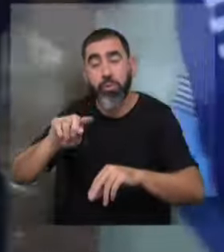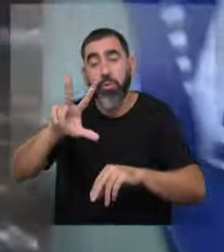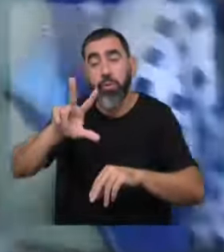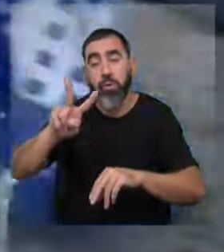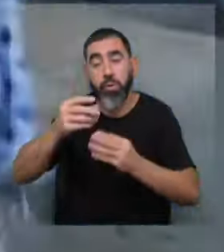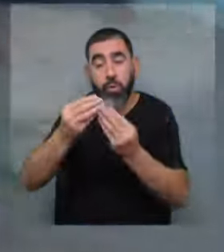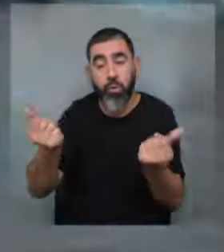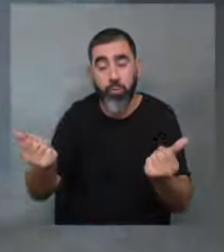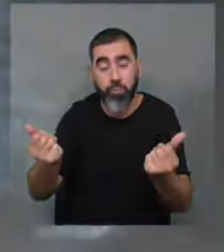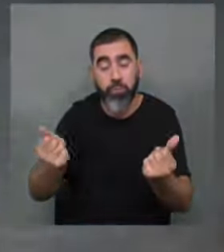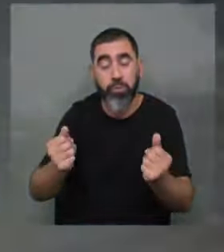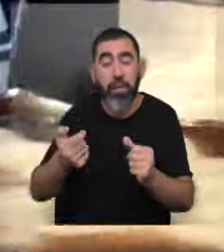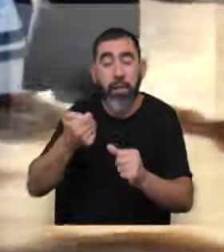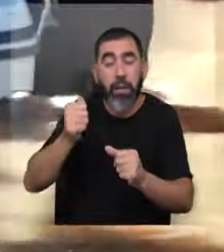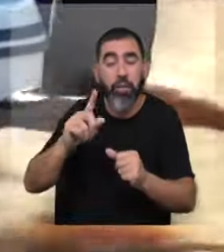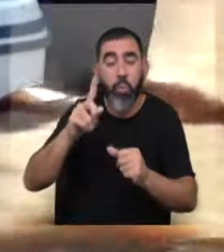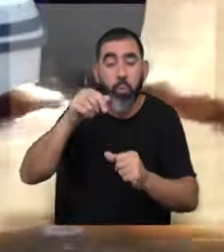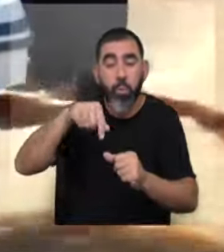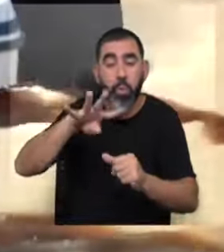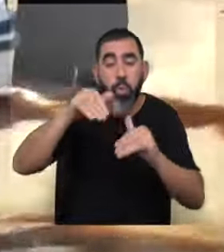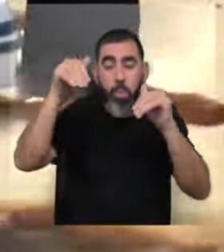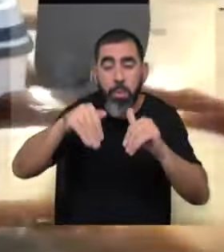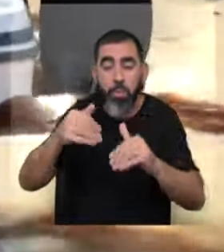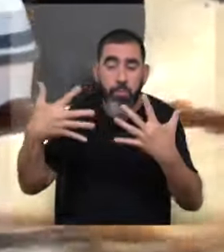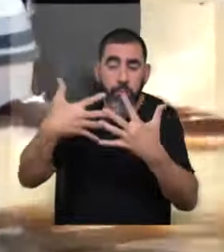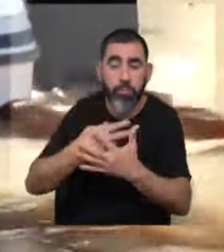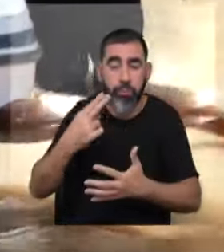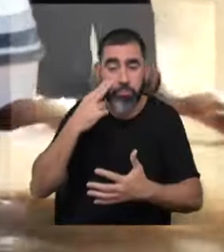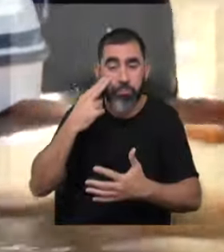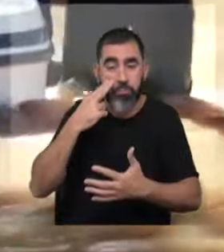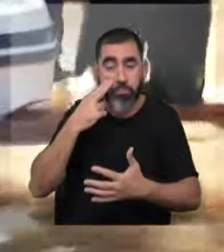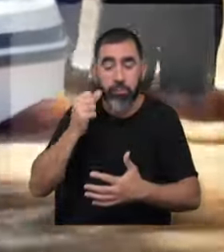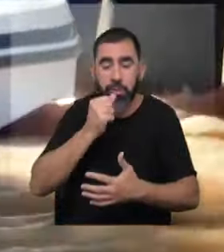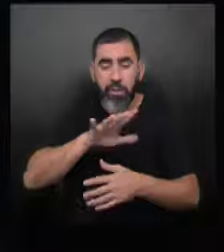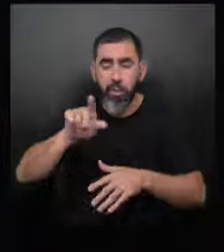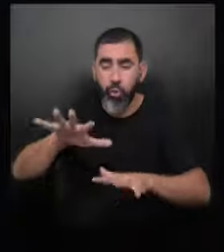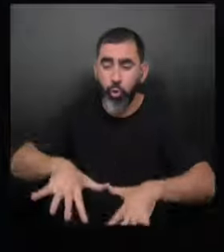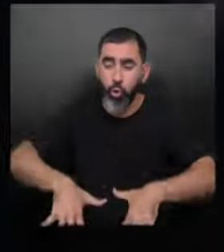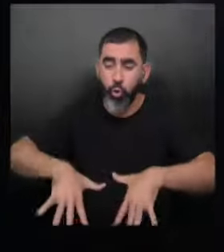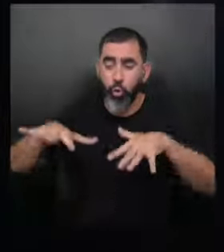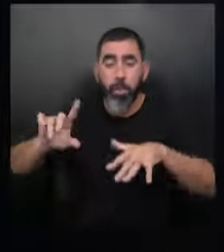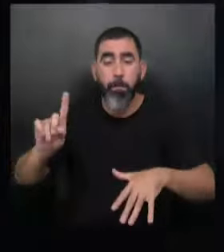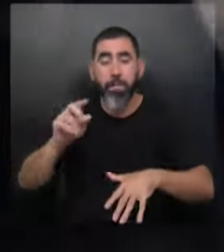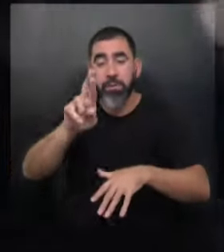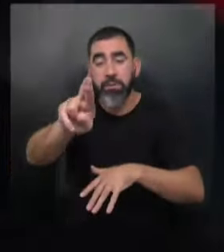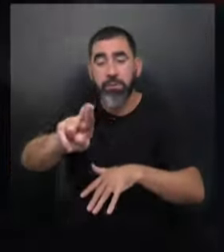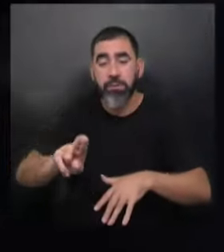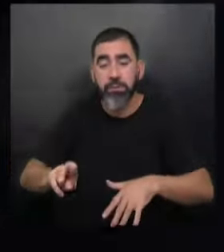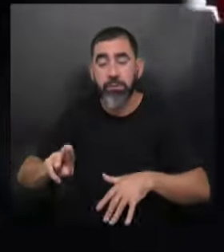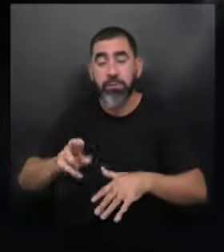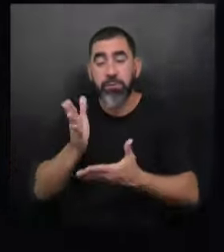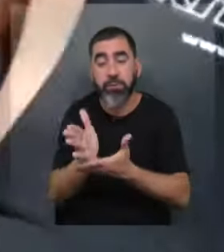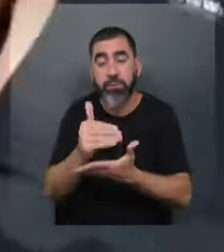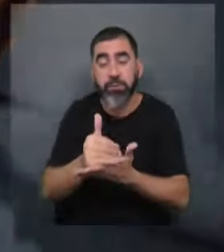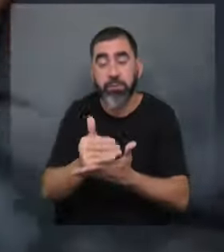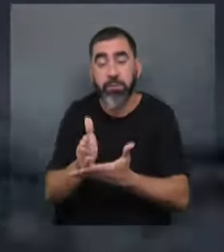132 desaparecidos y cerca de 1,4 millones de afectados. La histórica crecida de varios de los principales ríos del estado fronterizo